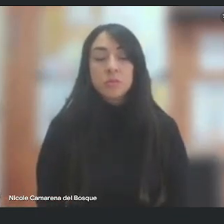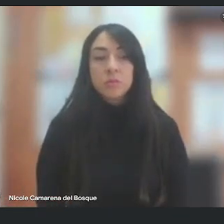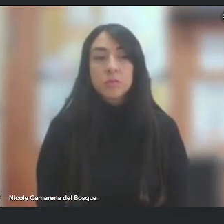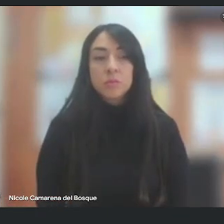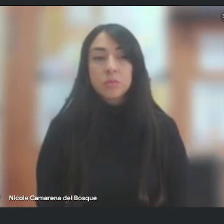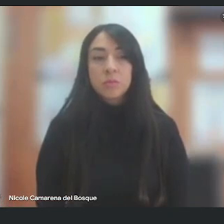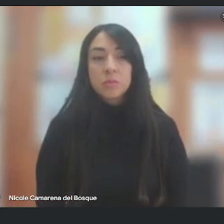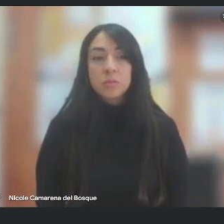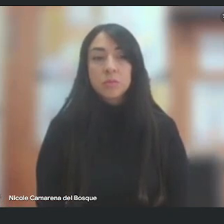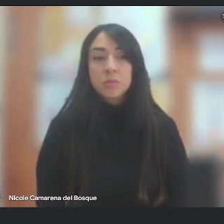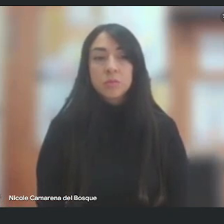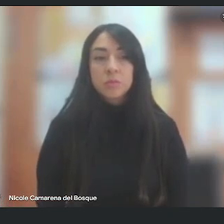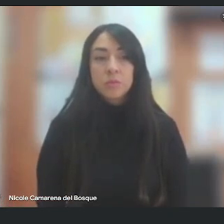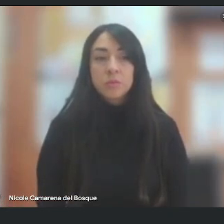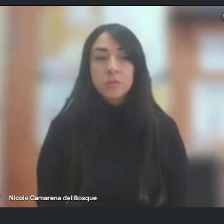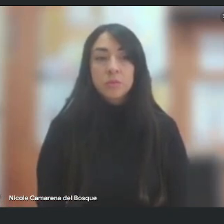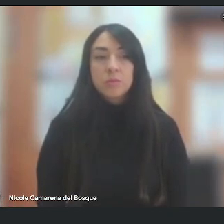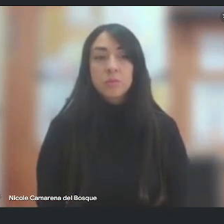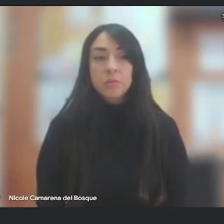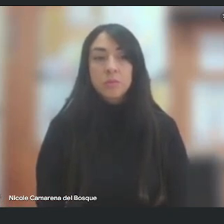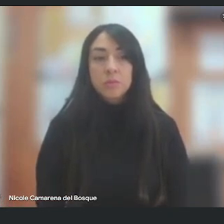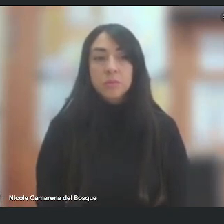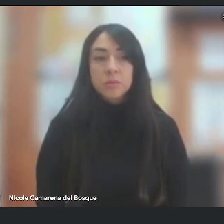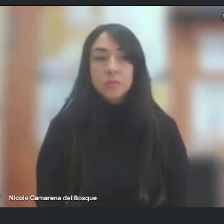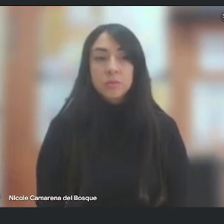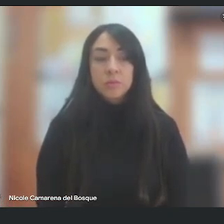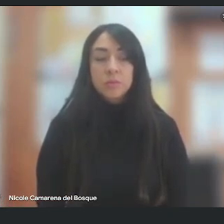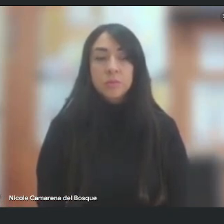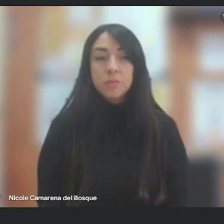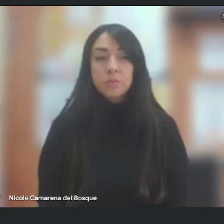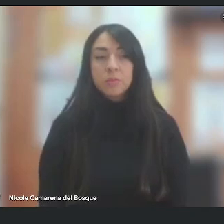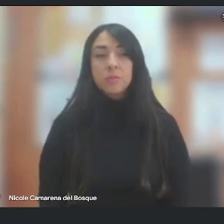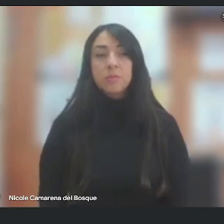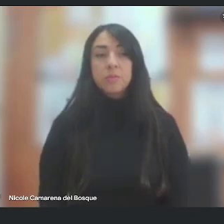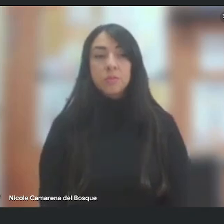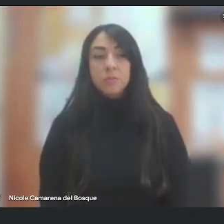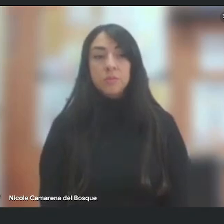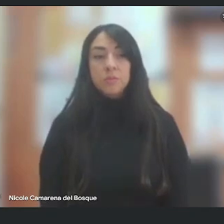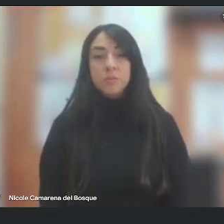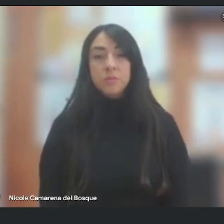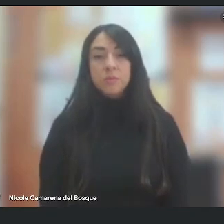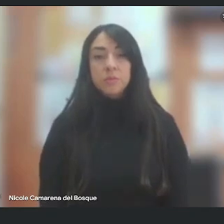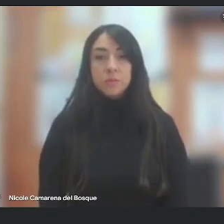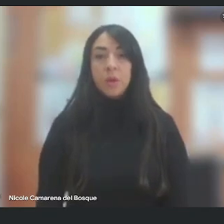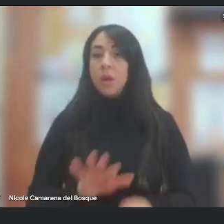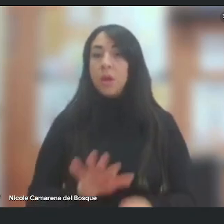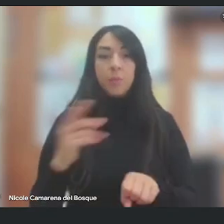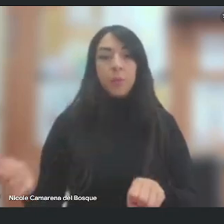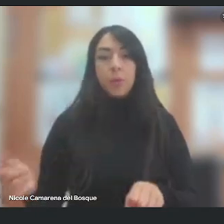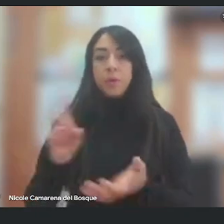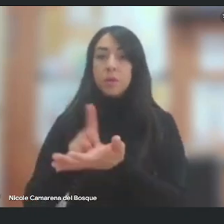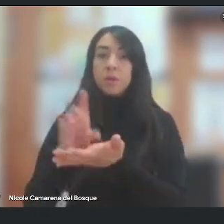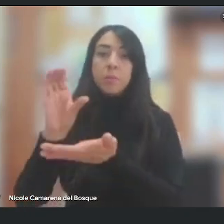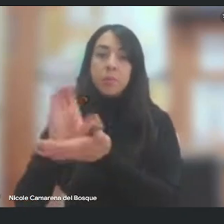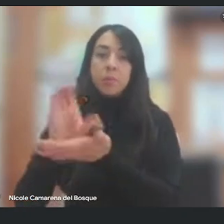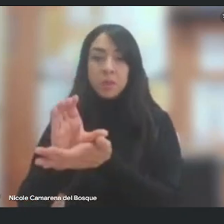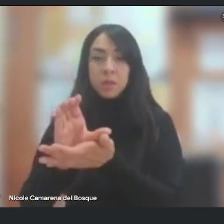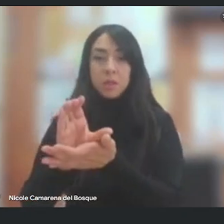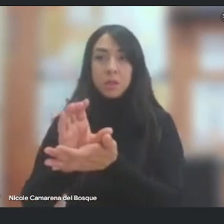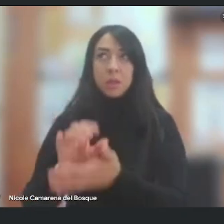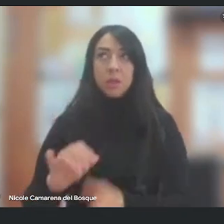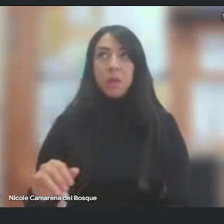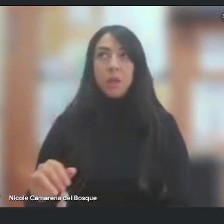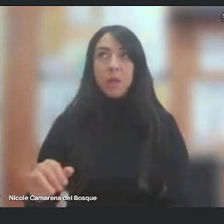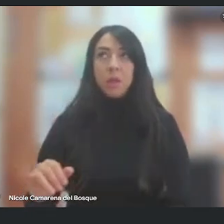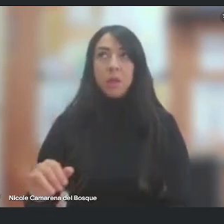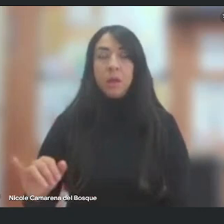por motivos, como ya mencionamos, de discapacidad, de identidad o de expresión de género, su orientación